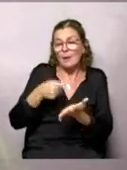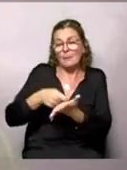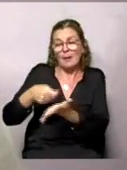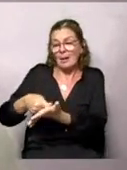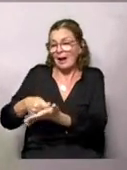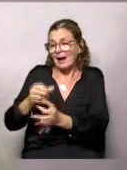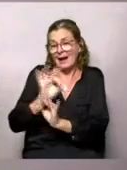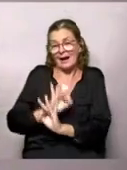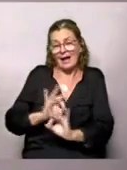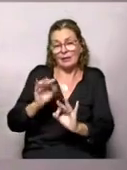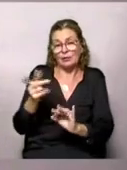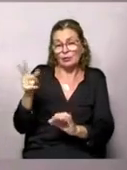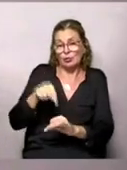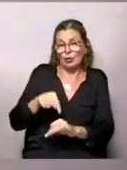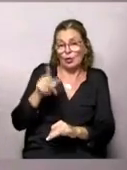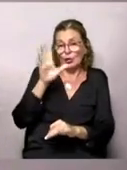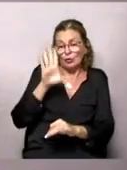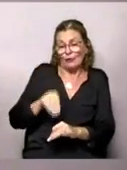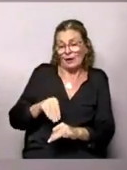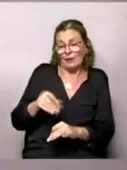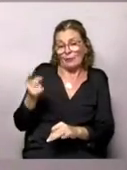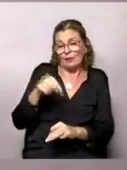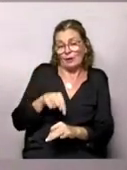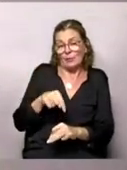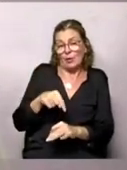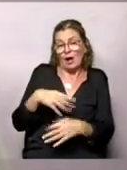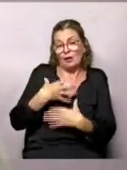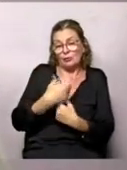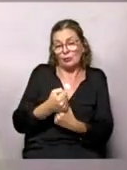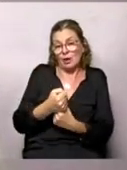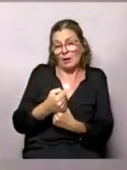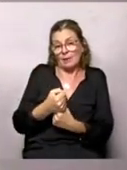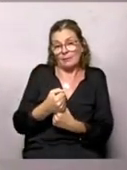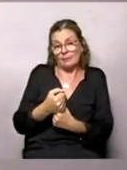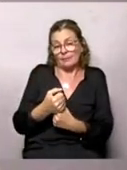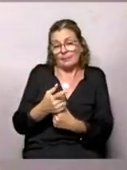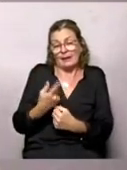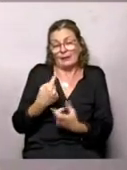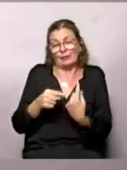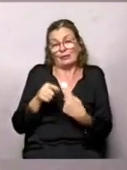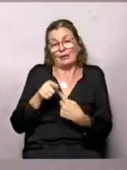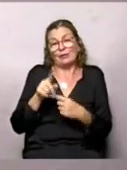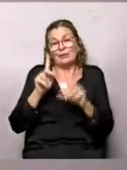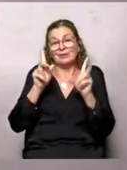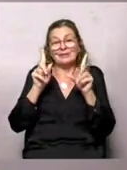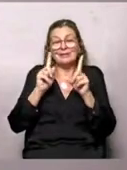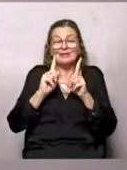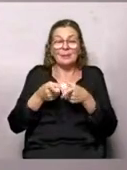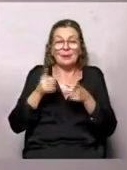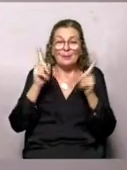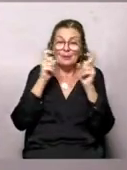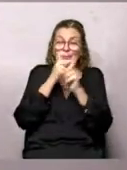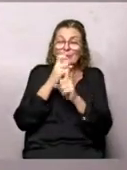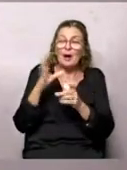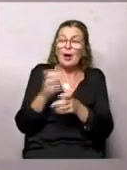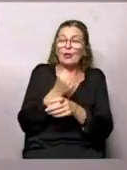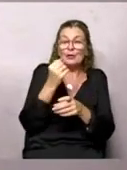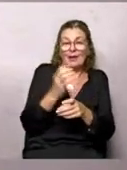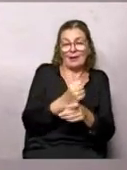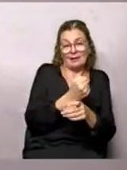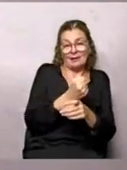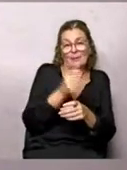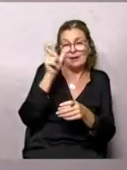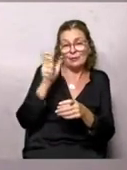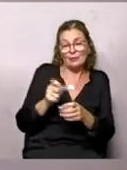nadie, todos los que venimos acá venimos acá en forma voluntaria. Entonces eso también es difícil a veces para conseguir que venga